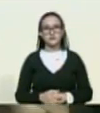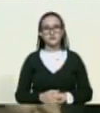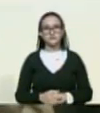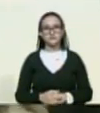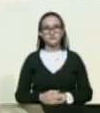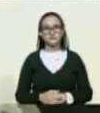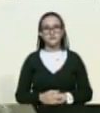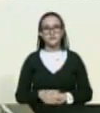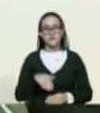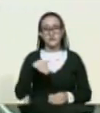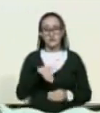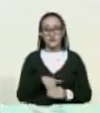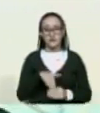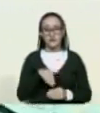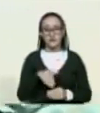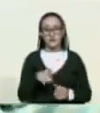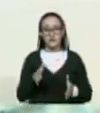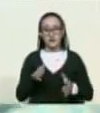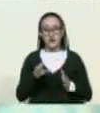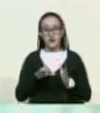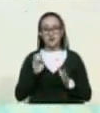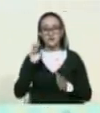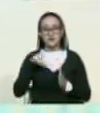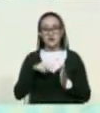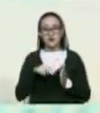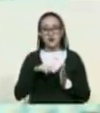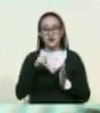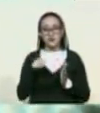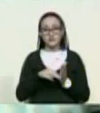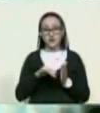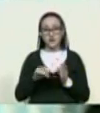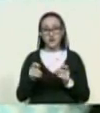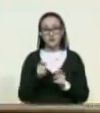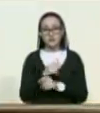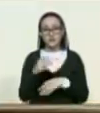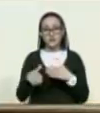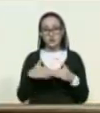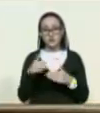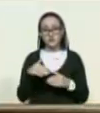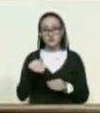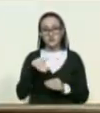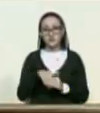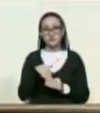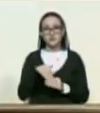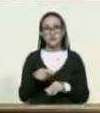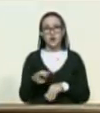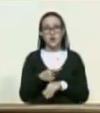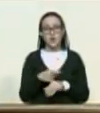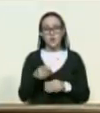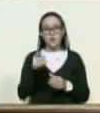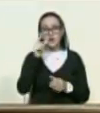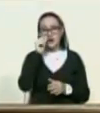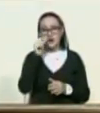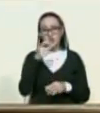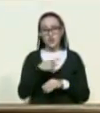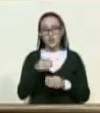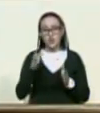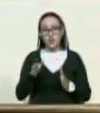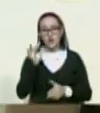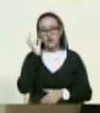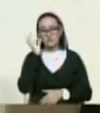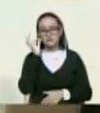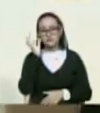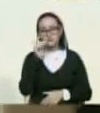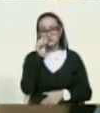la elección de la Asamblea Nacional Constituyente, el proceso de elecciones para gobernadoras y gobernadores de los